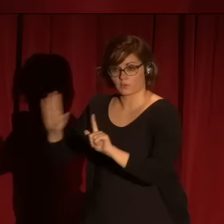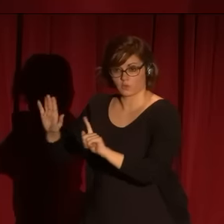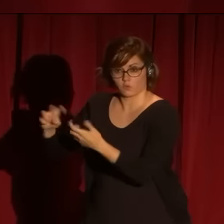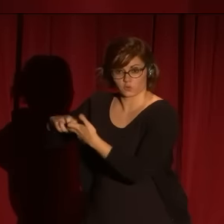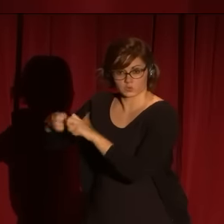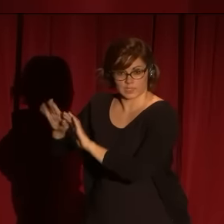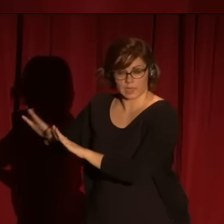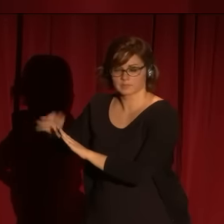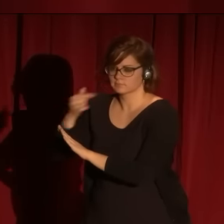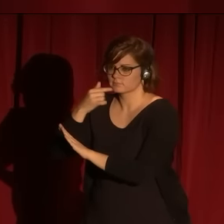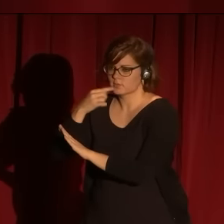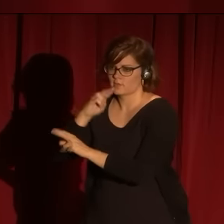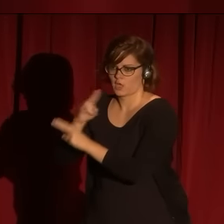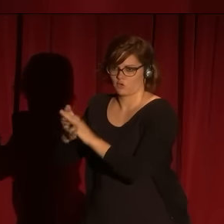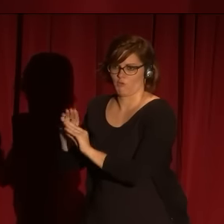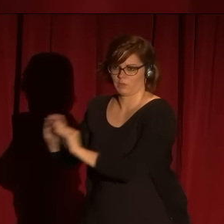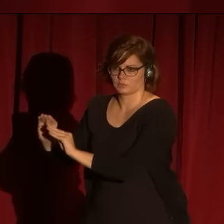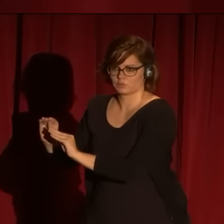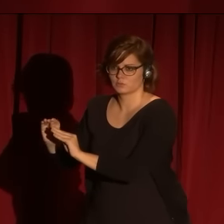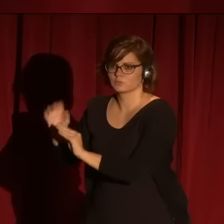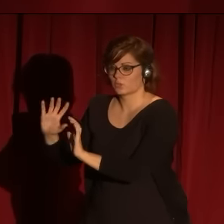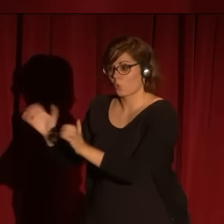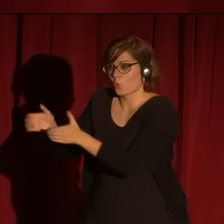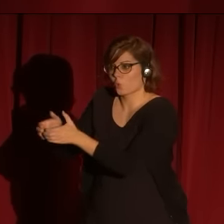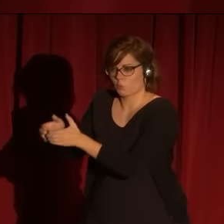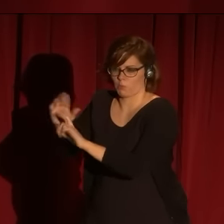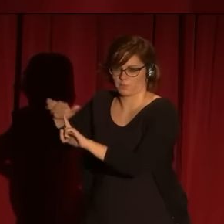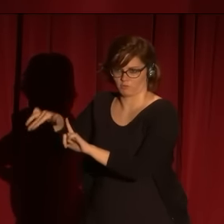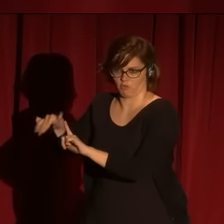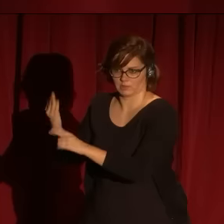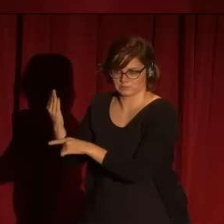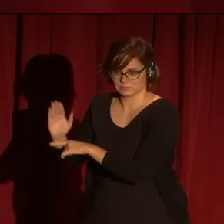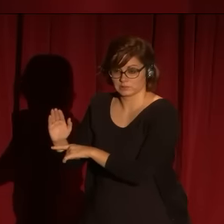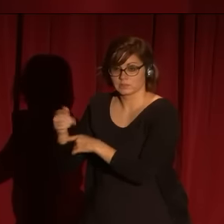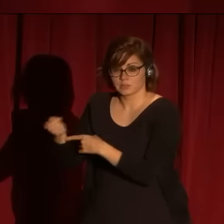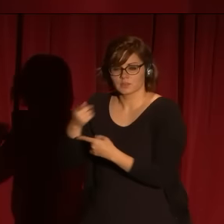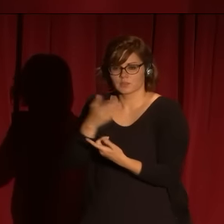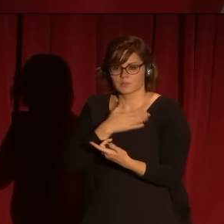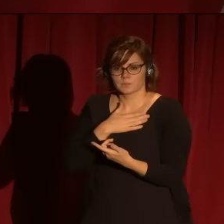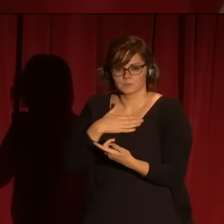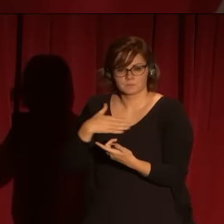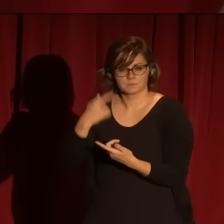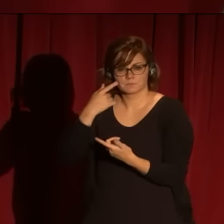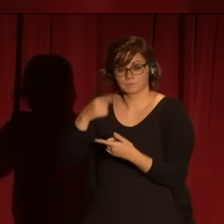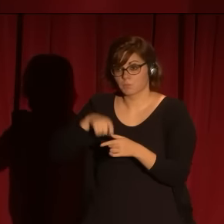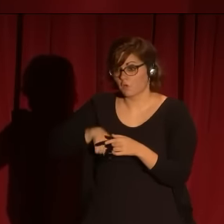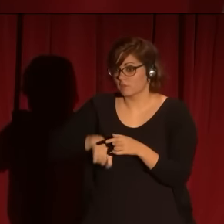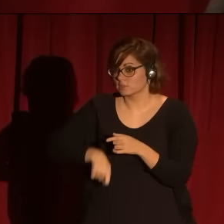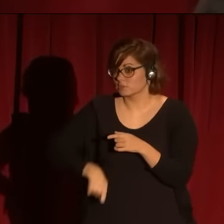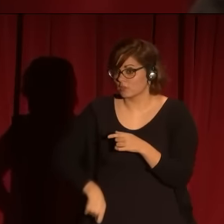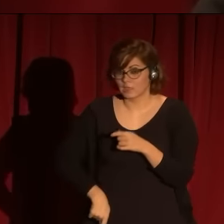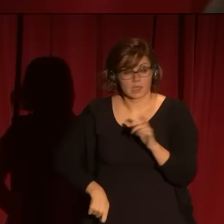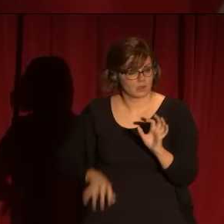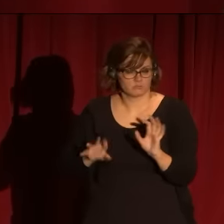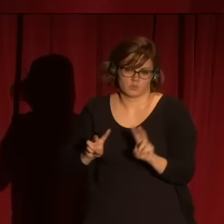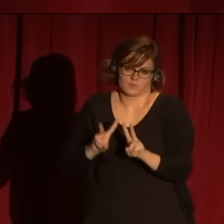Bruselas ahí sí que aparece la inscripción y nos hablan del gremio de pintores Bueno lo que me interesa señalar aquí es que profesionalmente en el